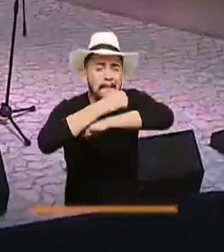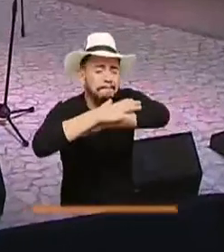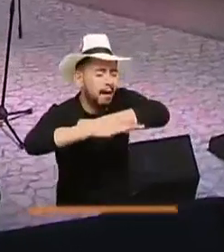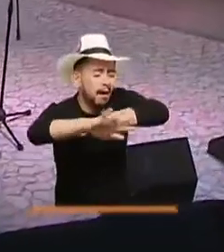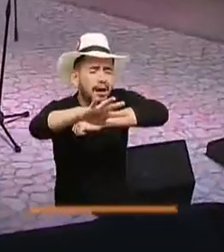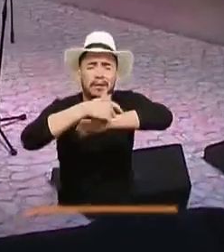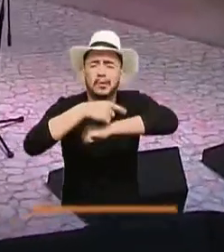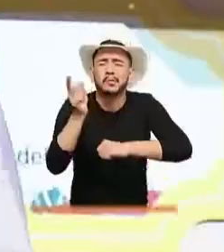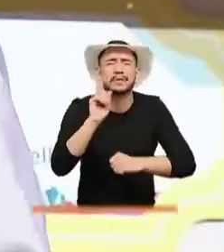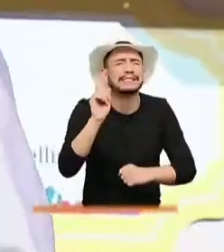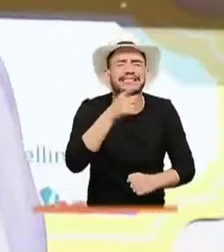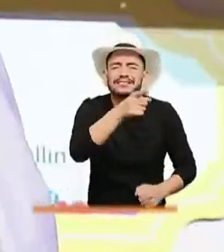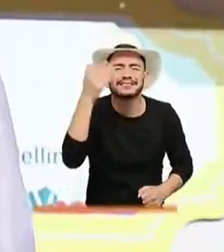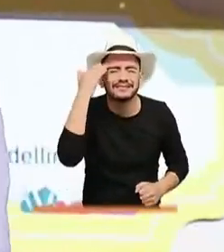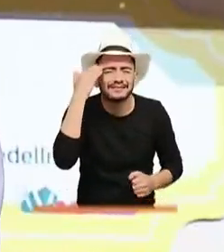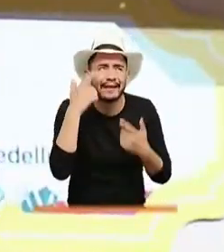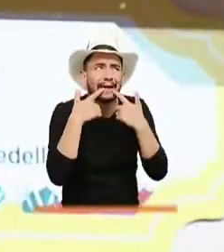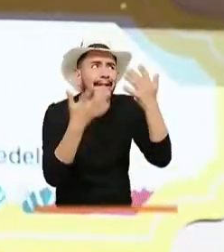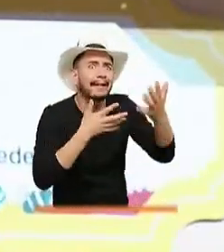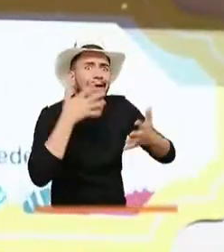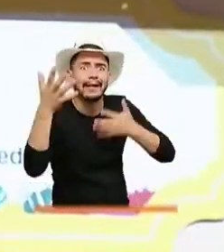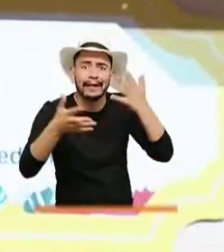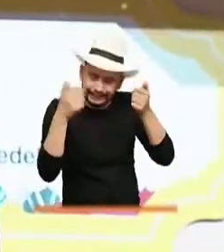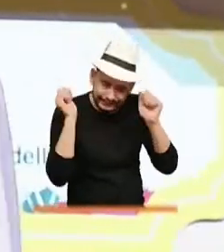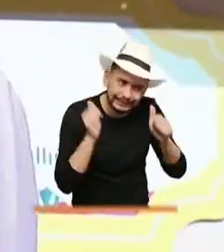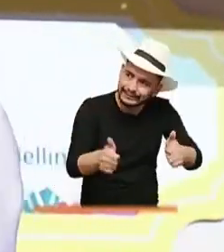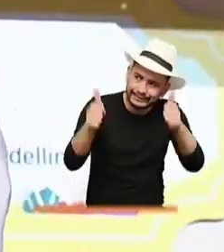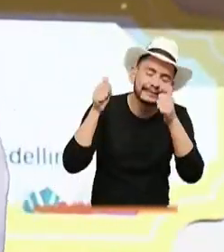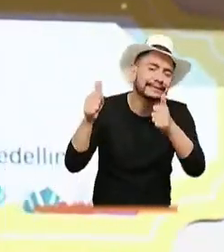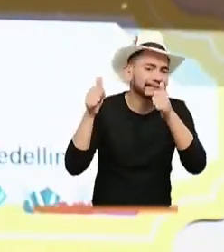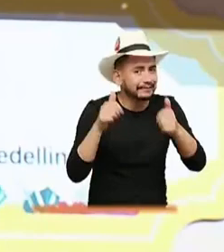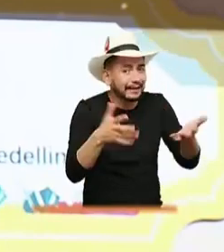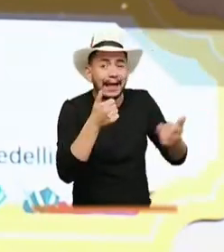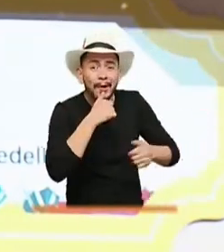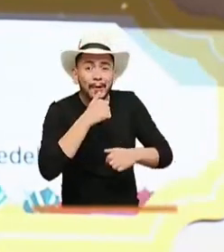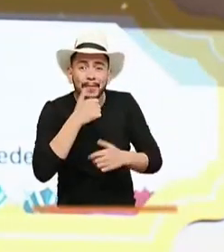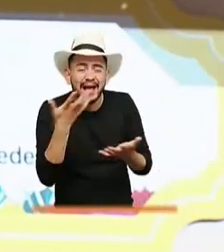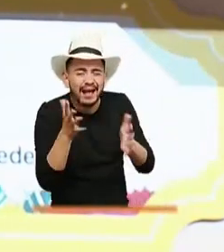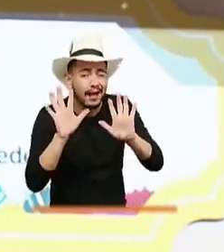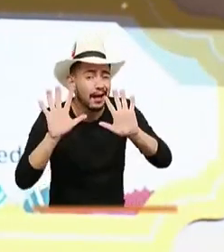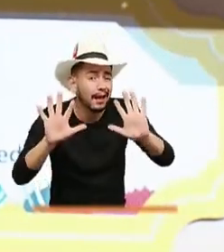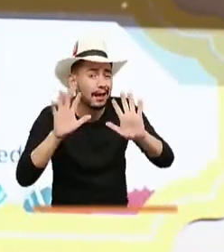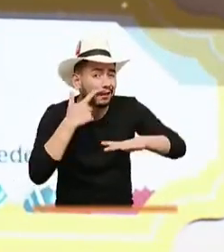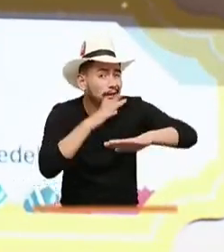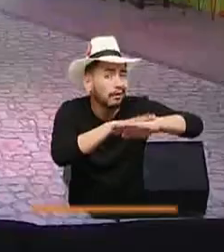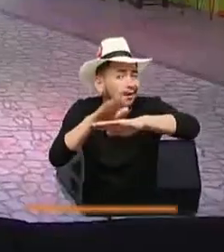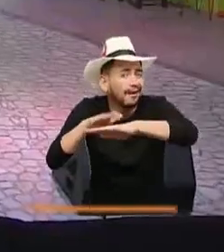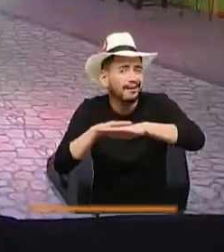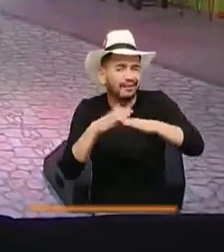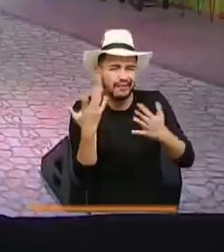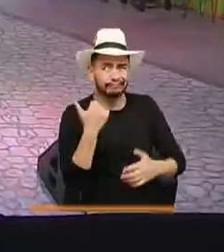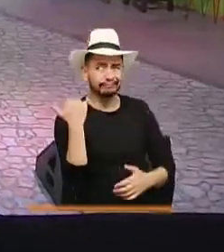ya lo ha mencionado. Y al igual que el agua esa, Mecato es súper